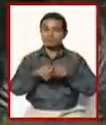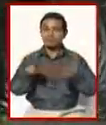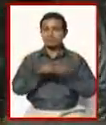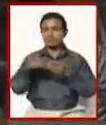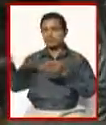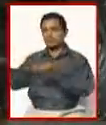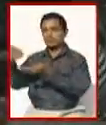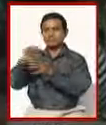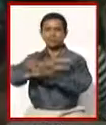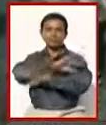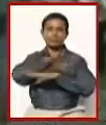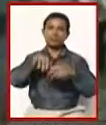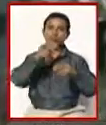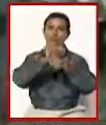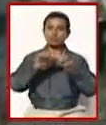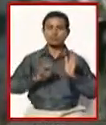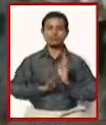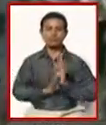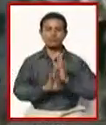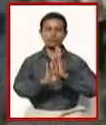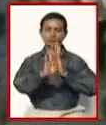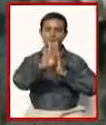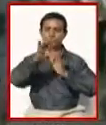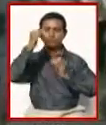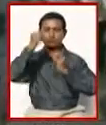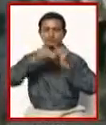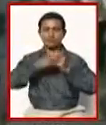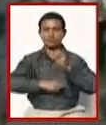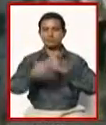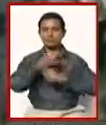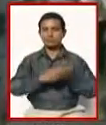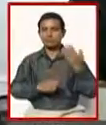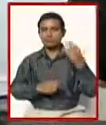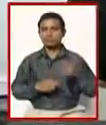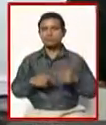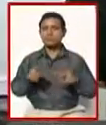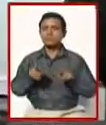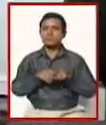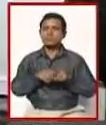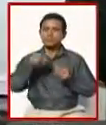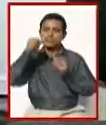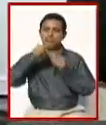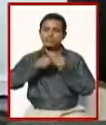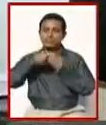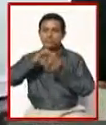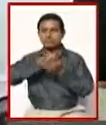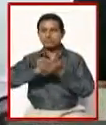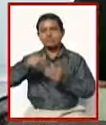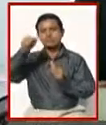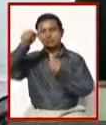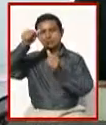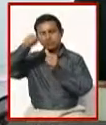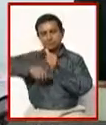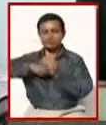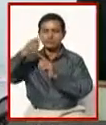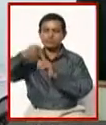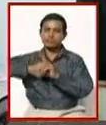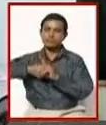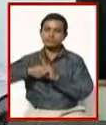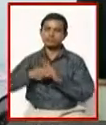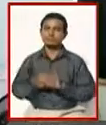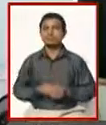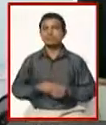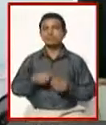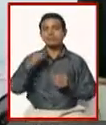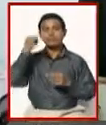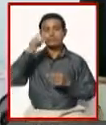recepción de todo el trabajo que se ha venido haciendo este último año prácticamente cada semana cada mes la